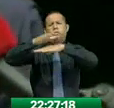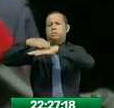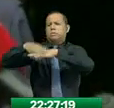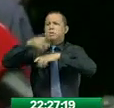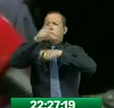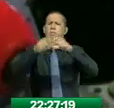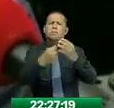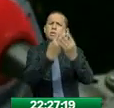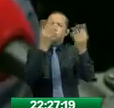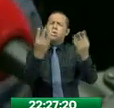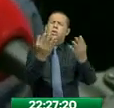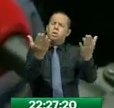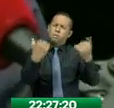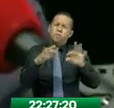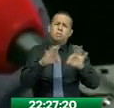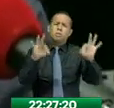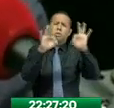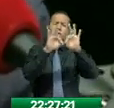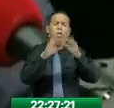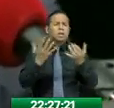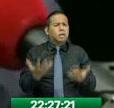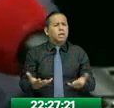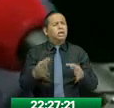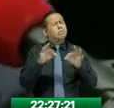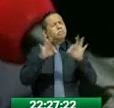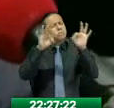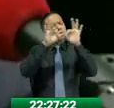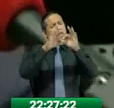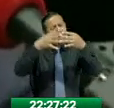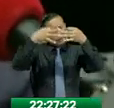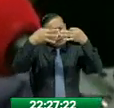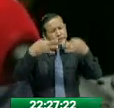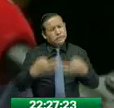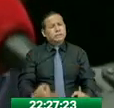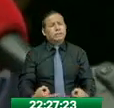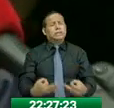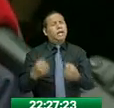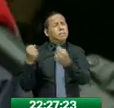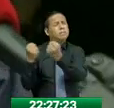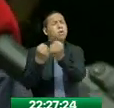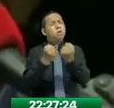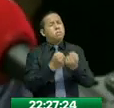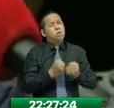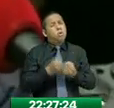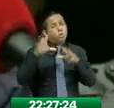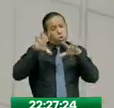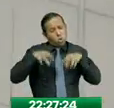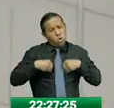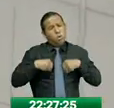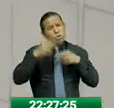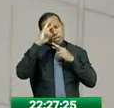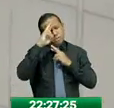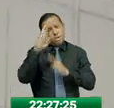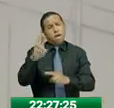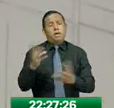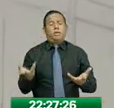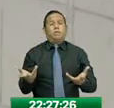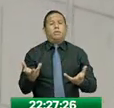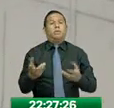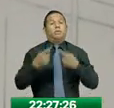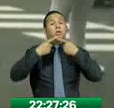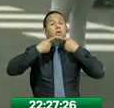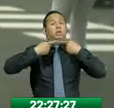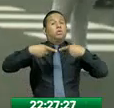invitarla, convencerla de la parte de la disciplina social, de la parte de la colaboración, que también lo hemos conversado. Los anuncios fueron realizados por